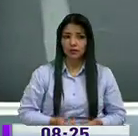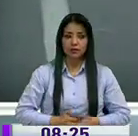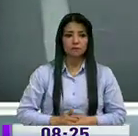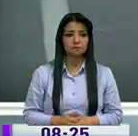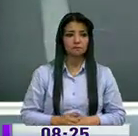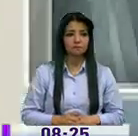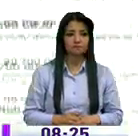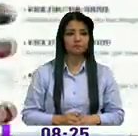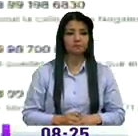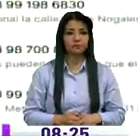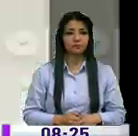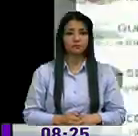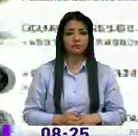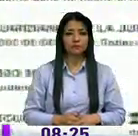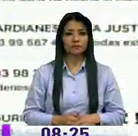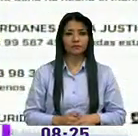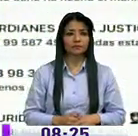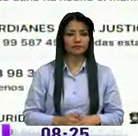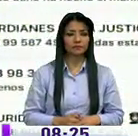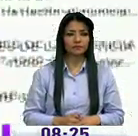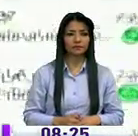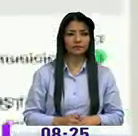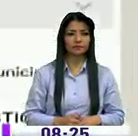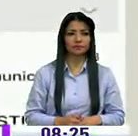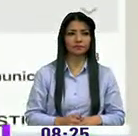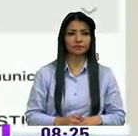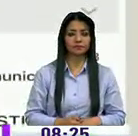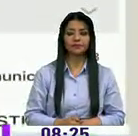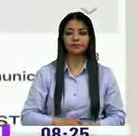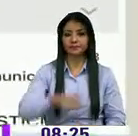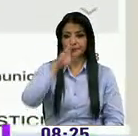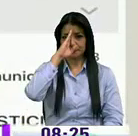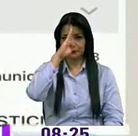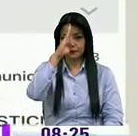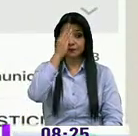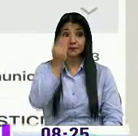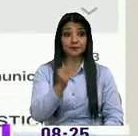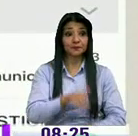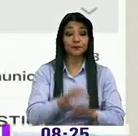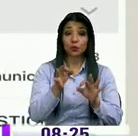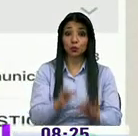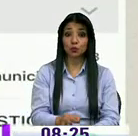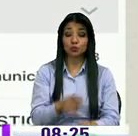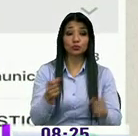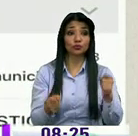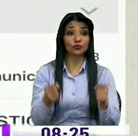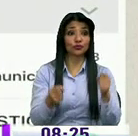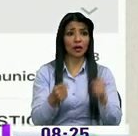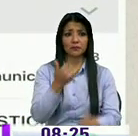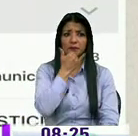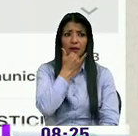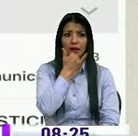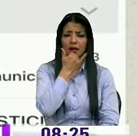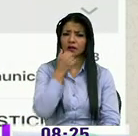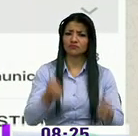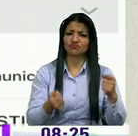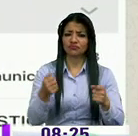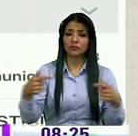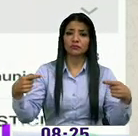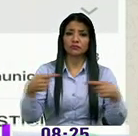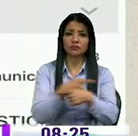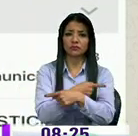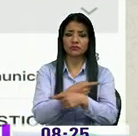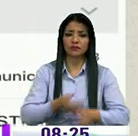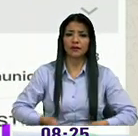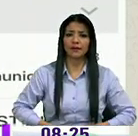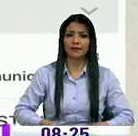días. Ve, increíble realmente. Hora TVC, esta tarde puede haber una imprudencia por parte de este conductor. Estaba conduciendo en sentido contrario a la vía,